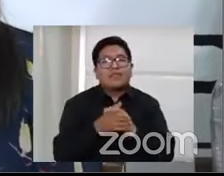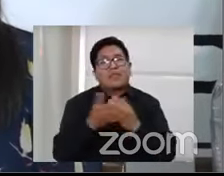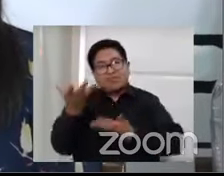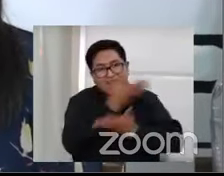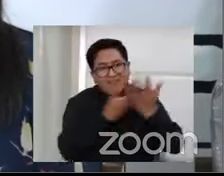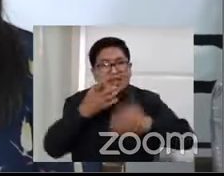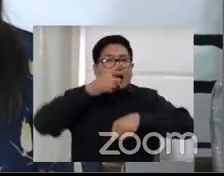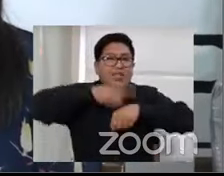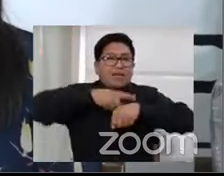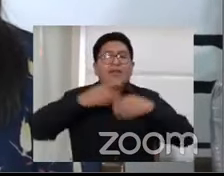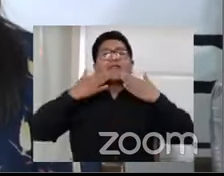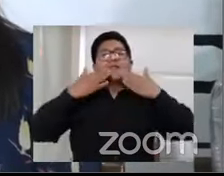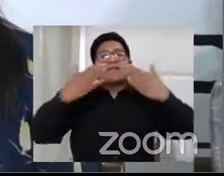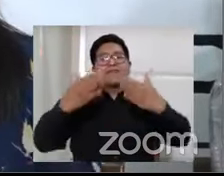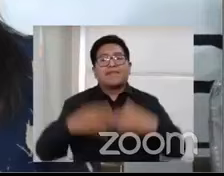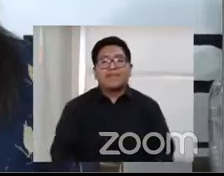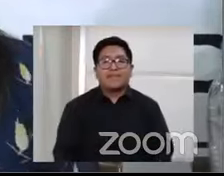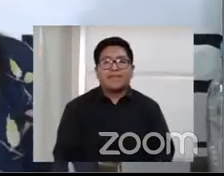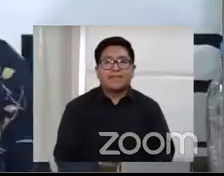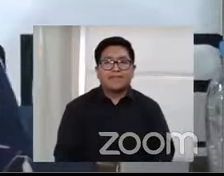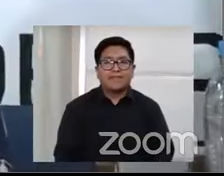de hoy muchas gracias